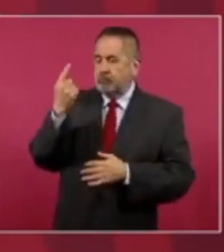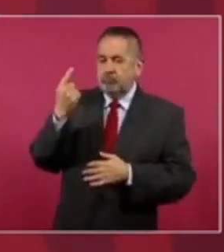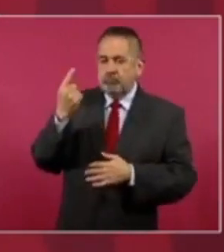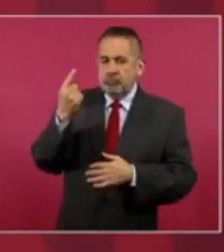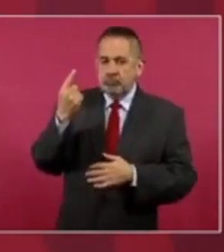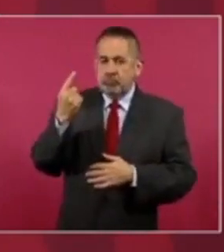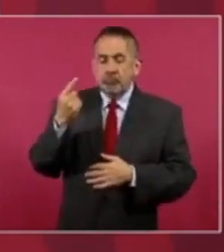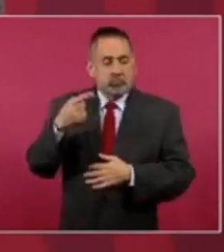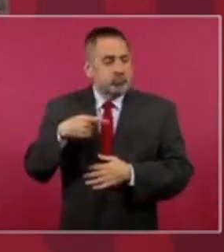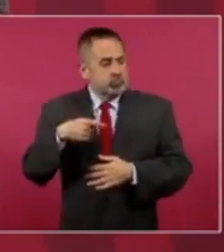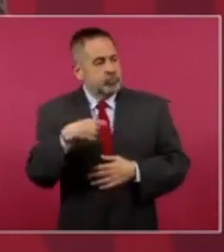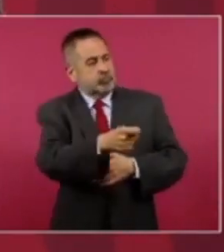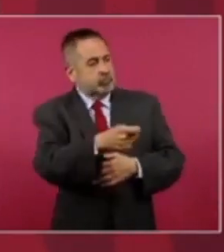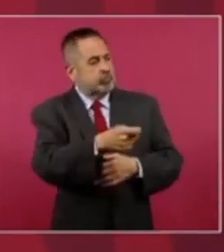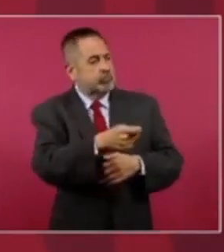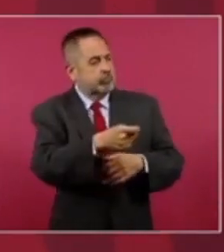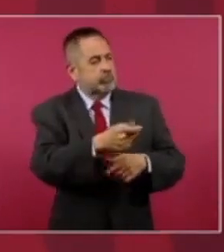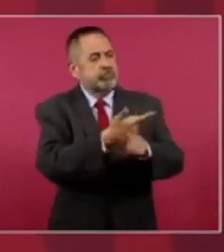a quienes están sentenciados.